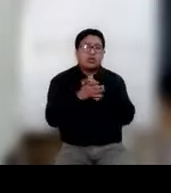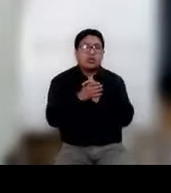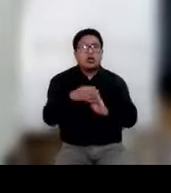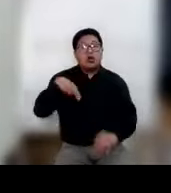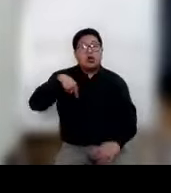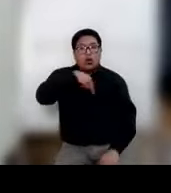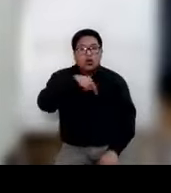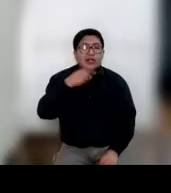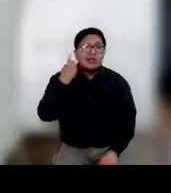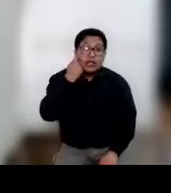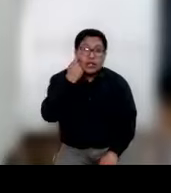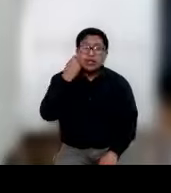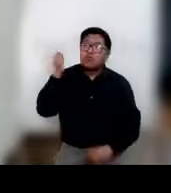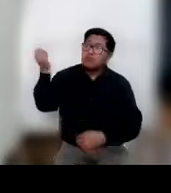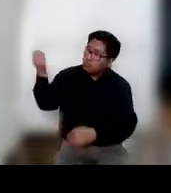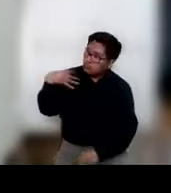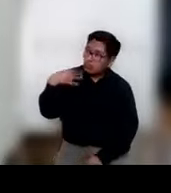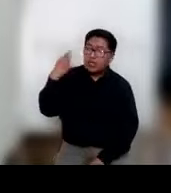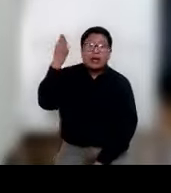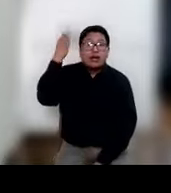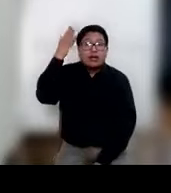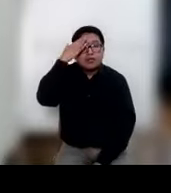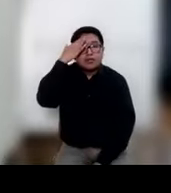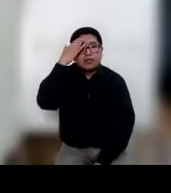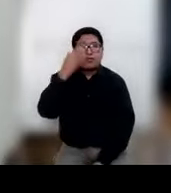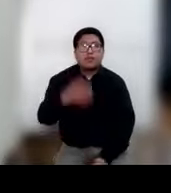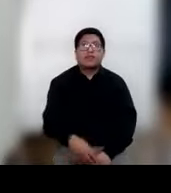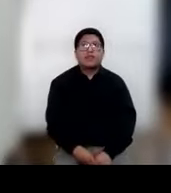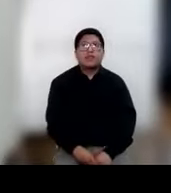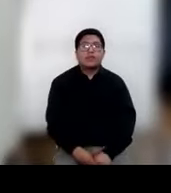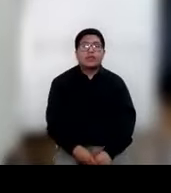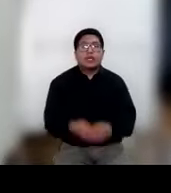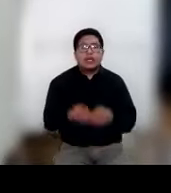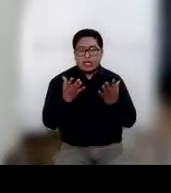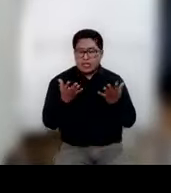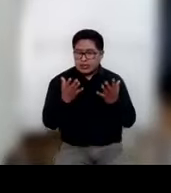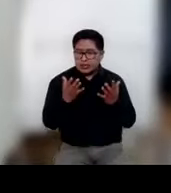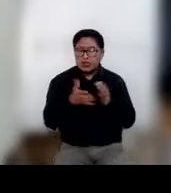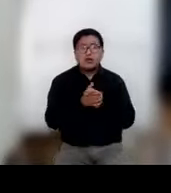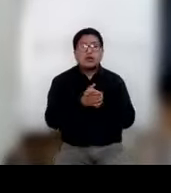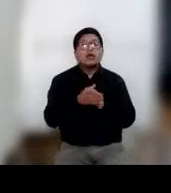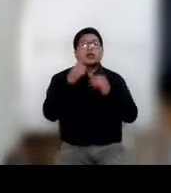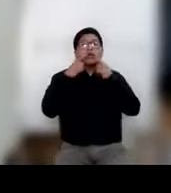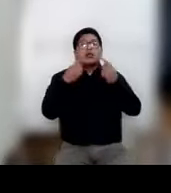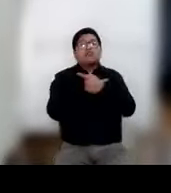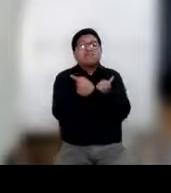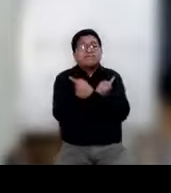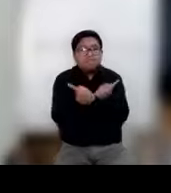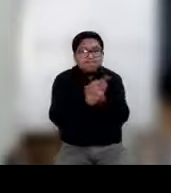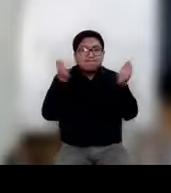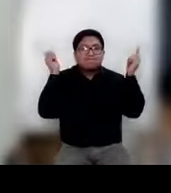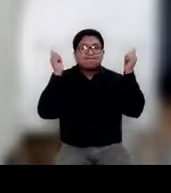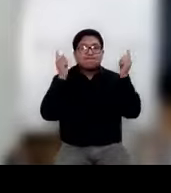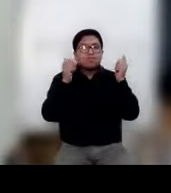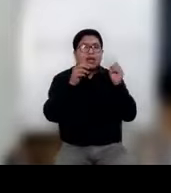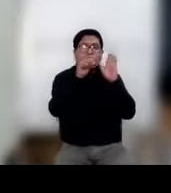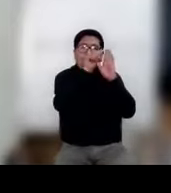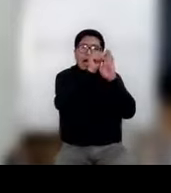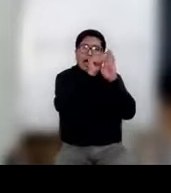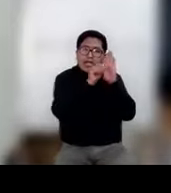de la de la declaración de inconstitucionalidad de los artículos de